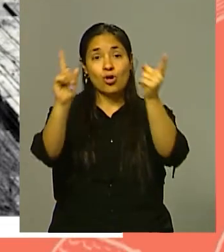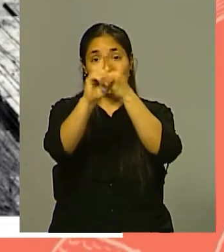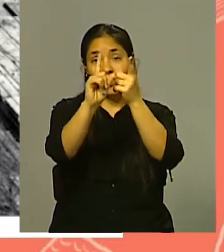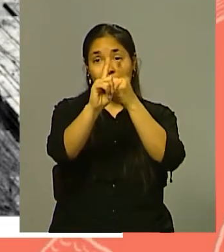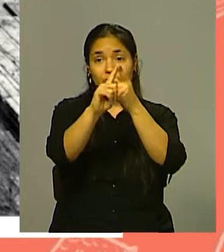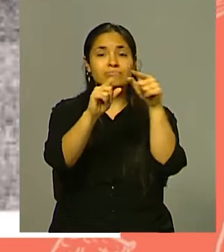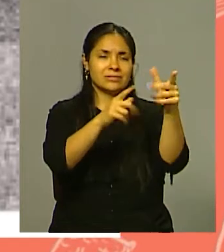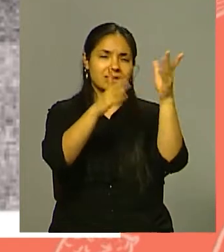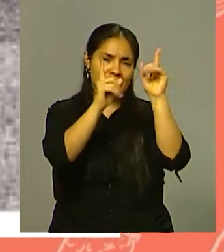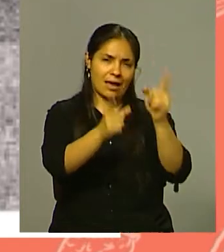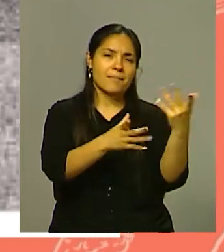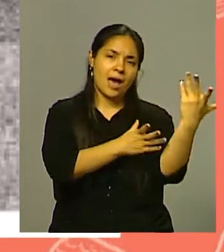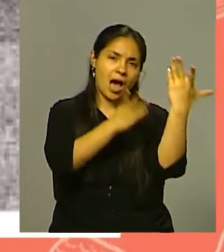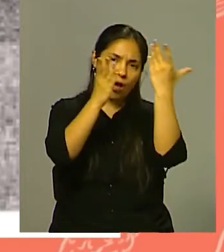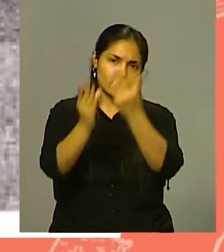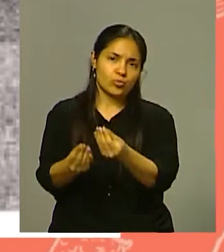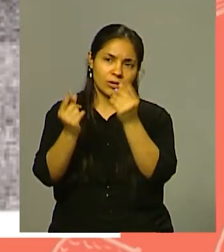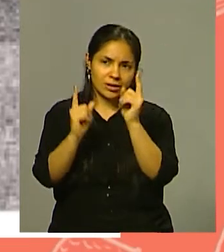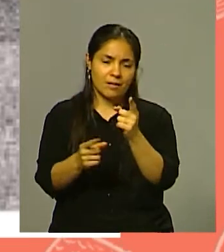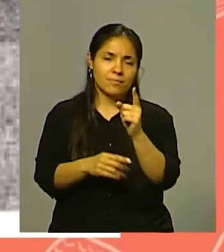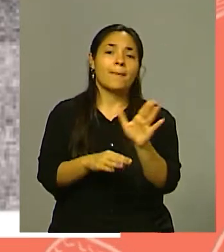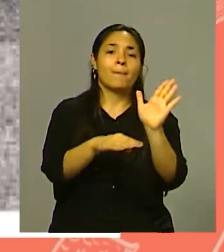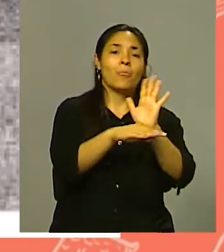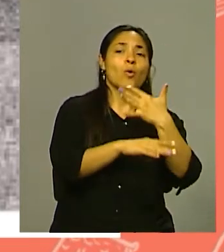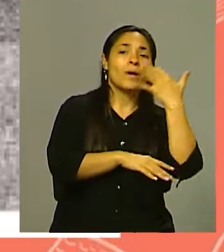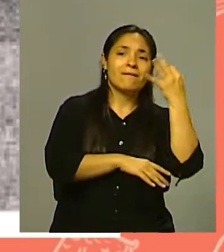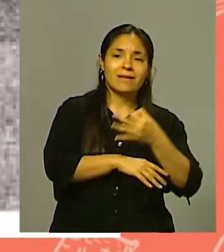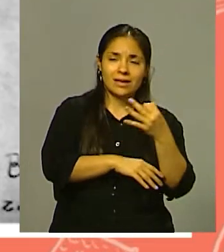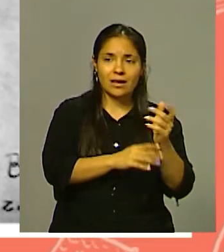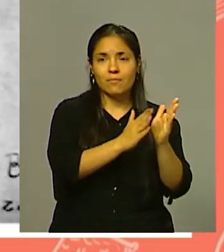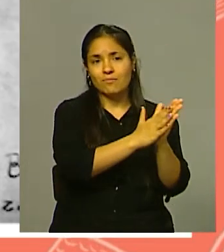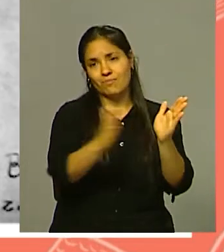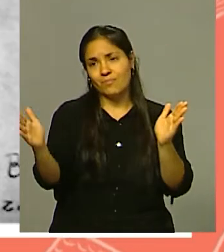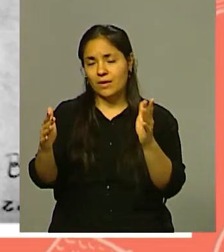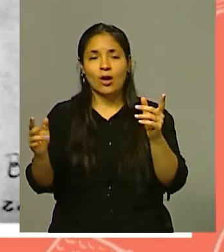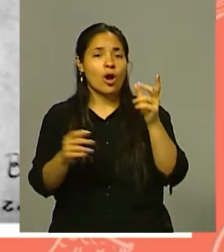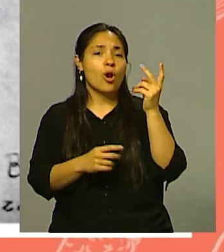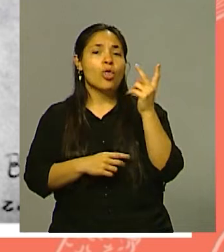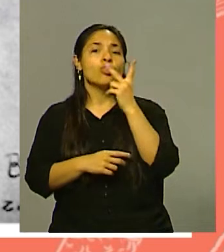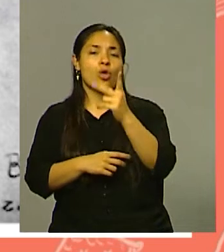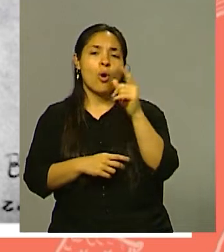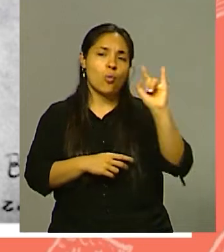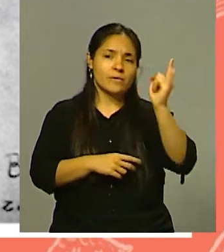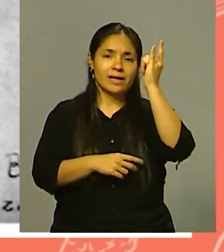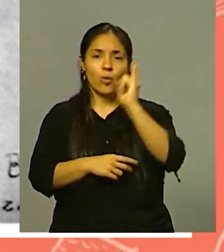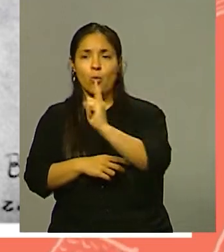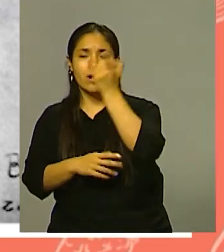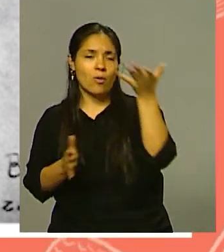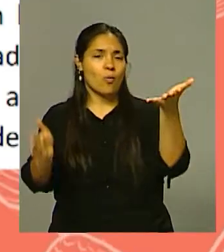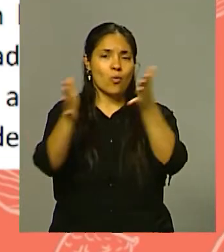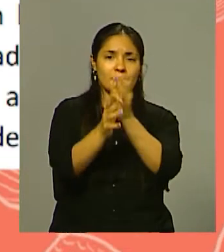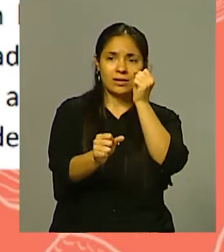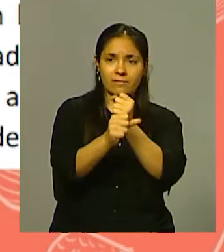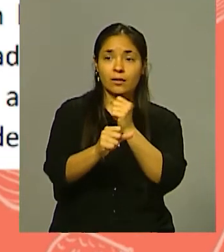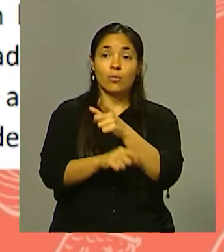han colaborado en este documental, que es una coproducción entre las dos universidades. Y tu rol acá es de venir a